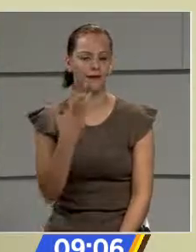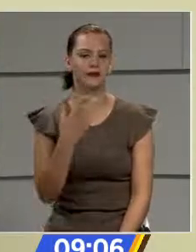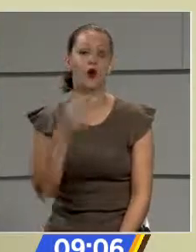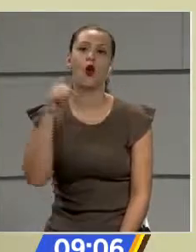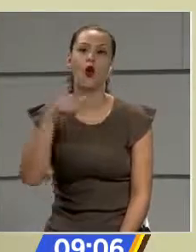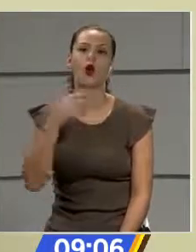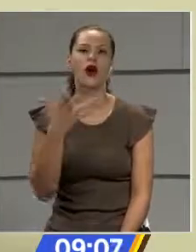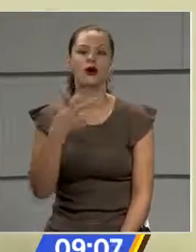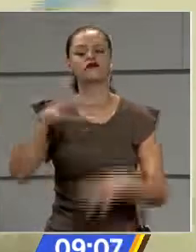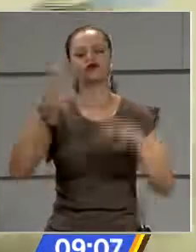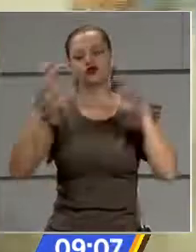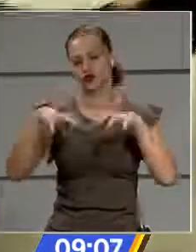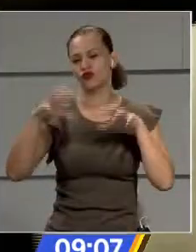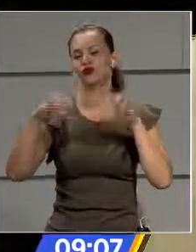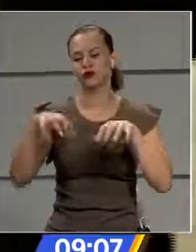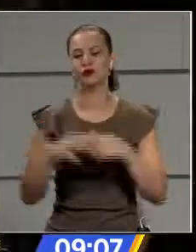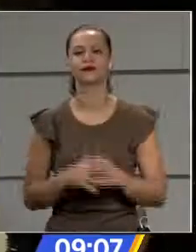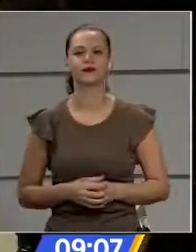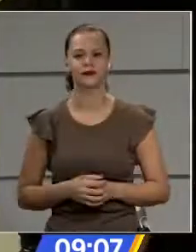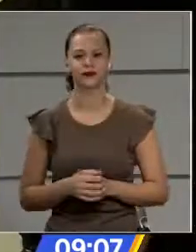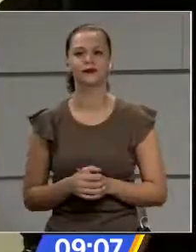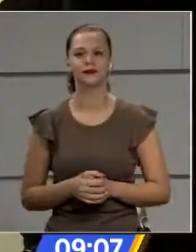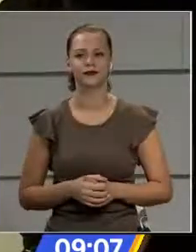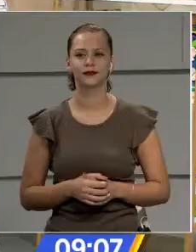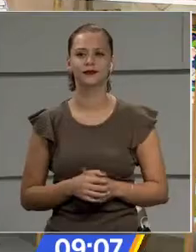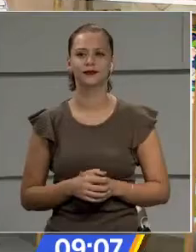está lluvioso. Lluvioso.